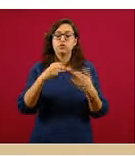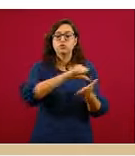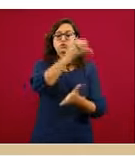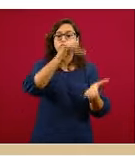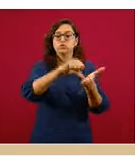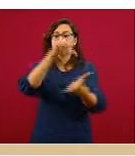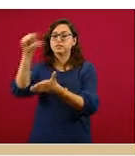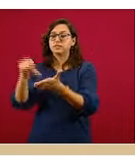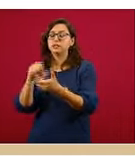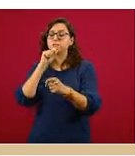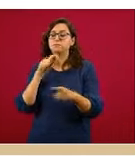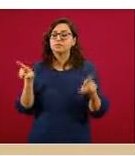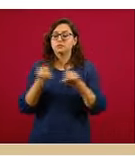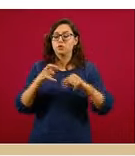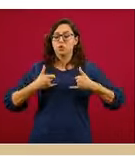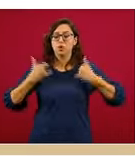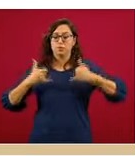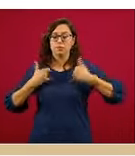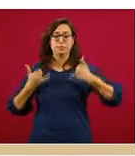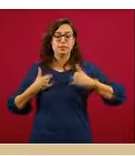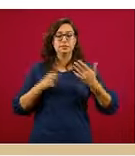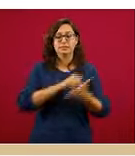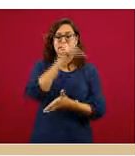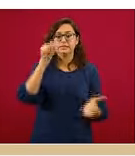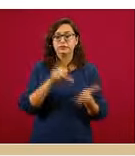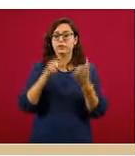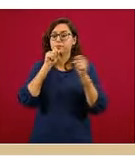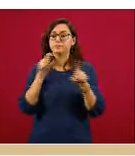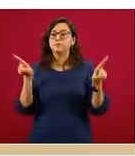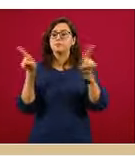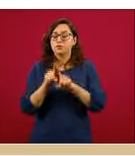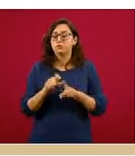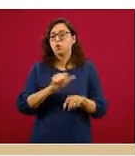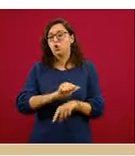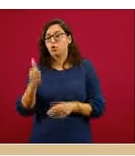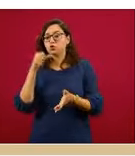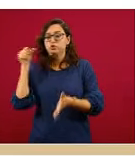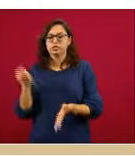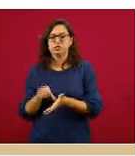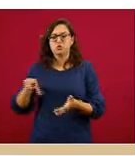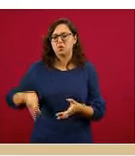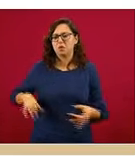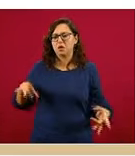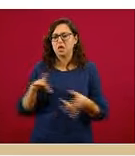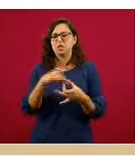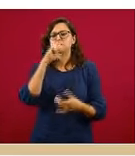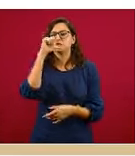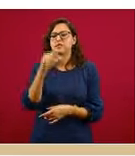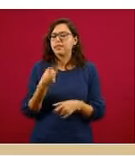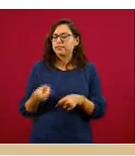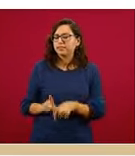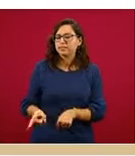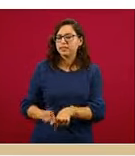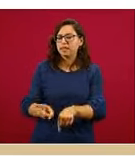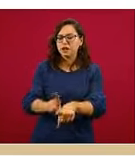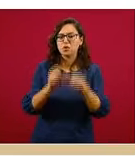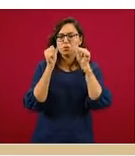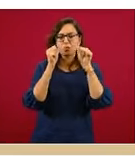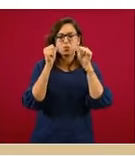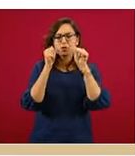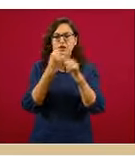centros de integración juvenil y también de los centros residenciales no gubernamentales que día a día dan atención y que además hacen un esfuerzo